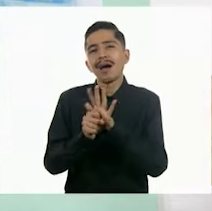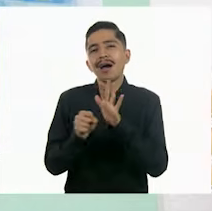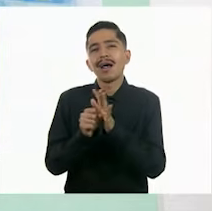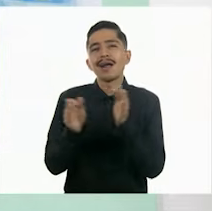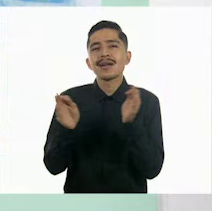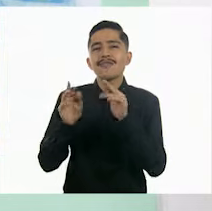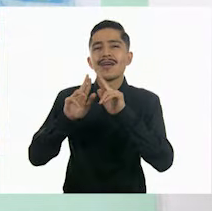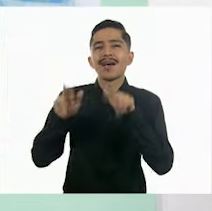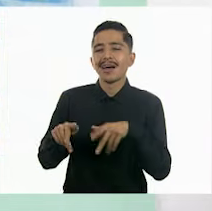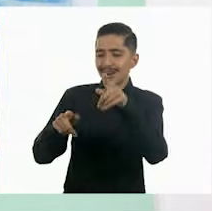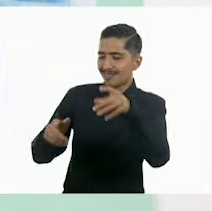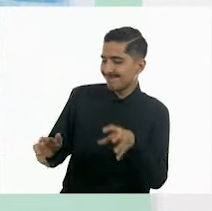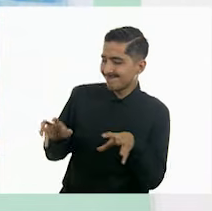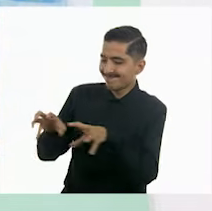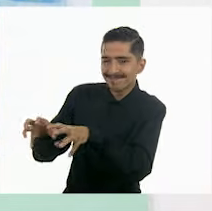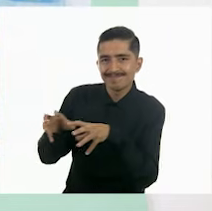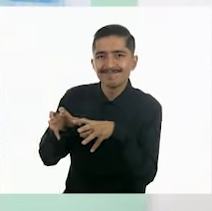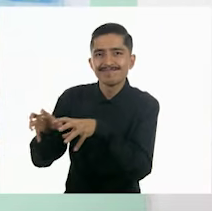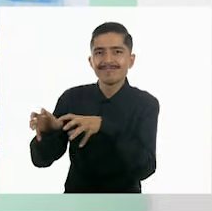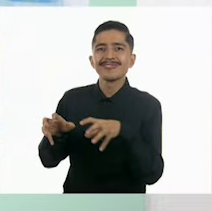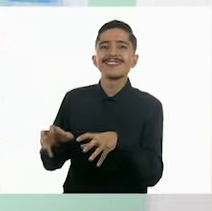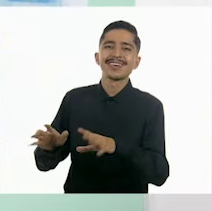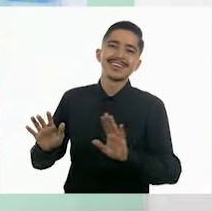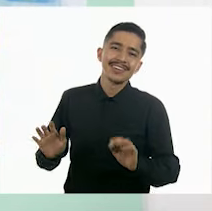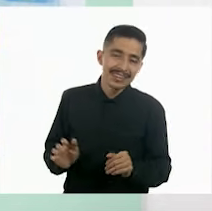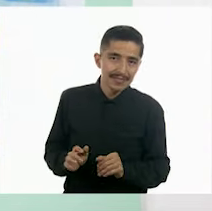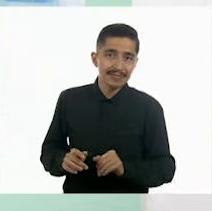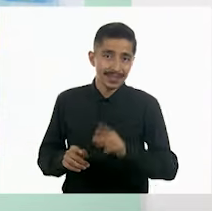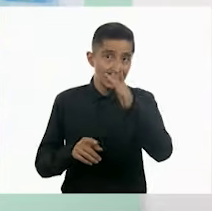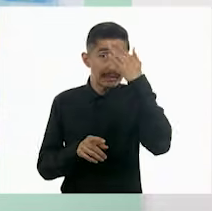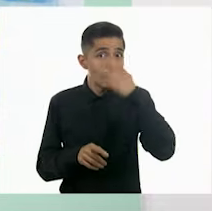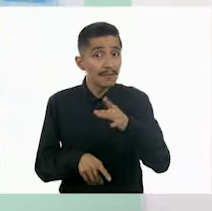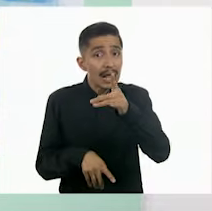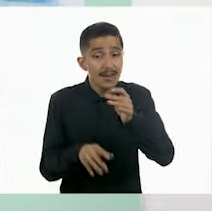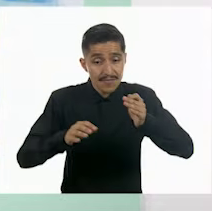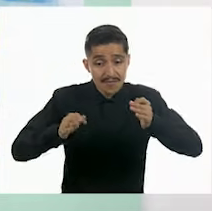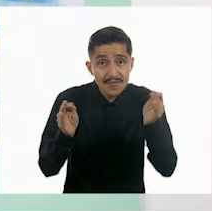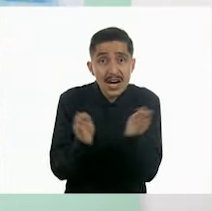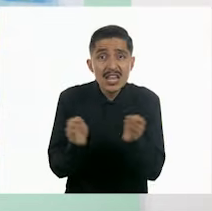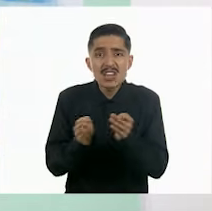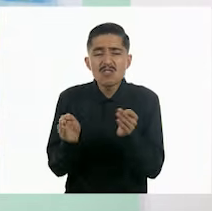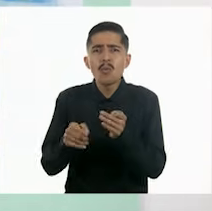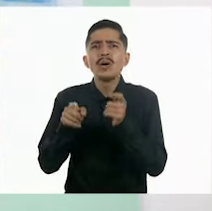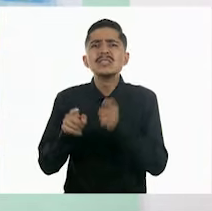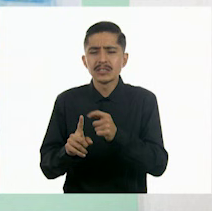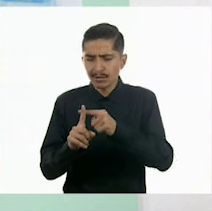Acuérdense que tanto lo frío, lo frío va a mantener que nuestros alimentos